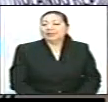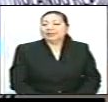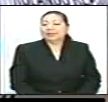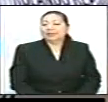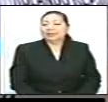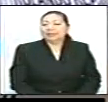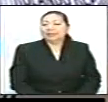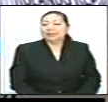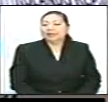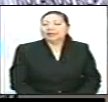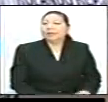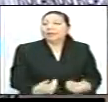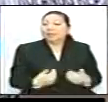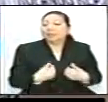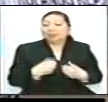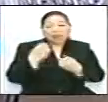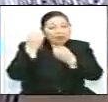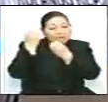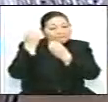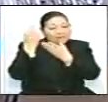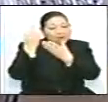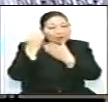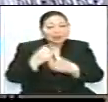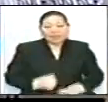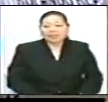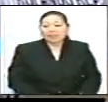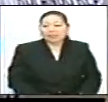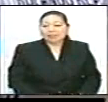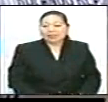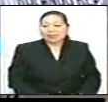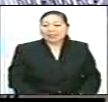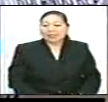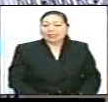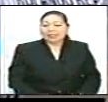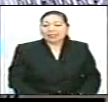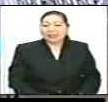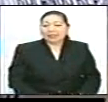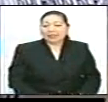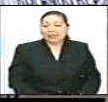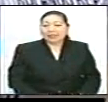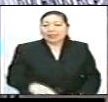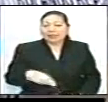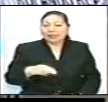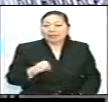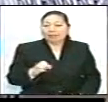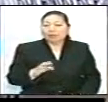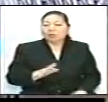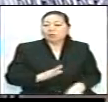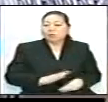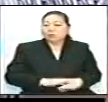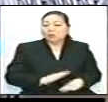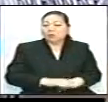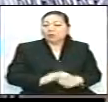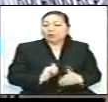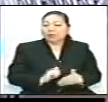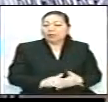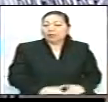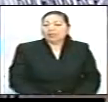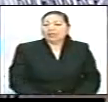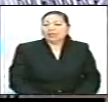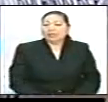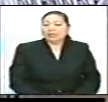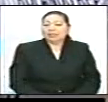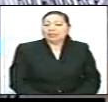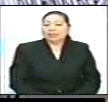la oportunidad de tener información de la página amigable del MEP referido a que